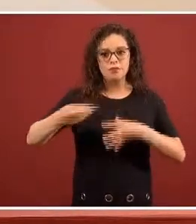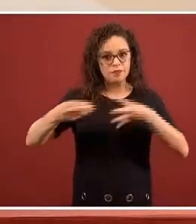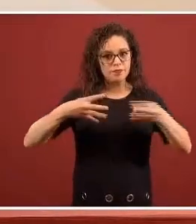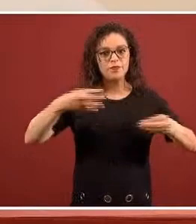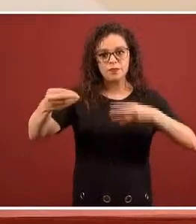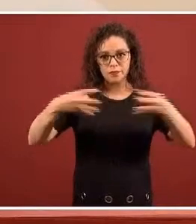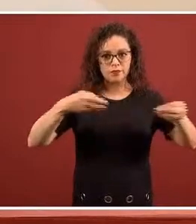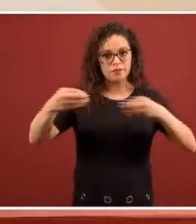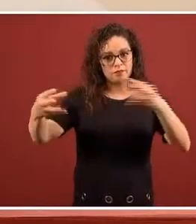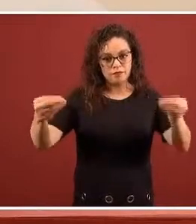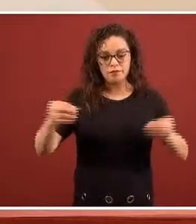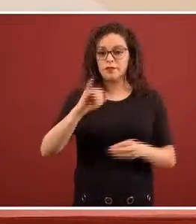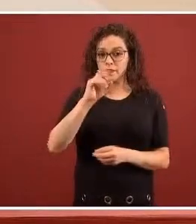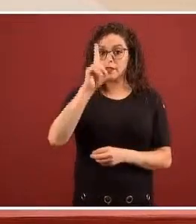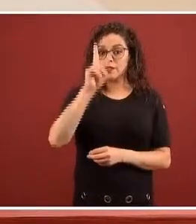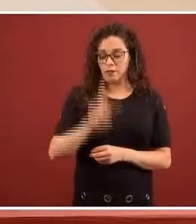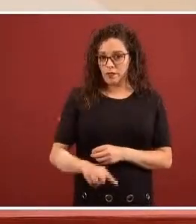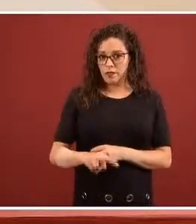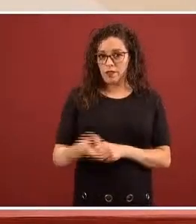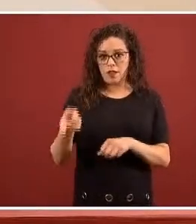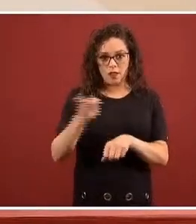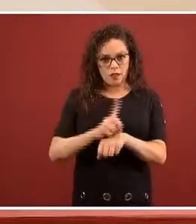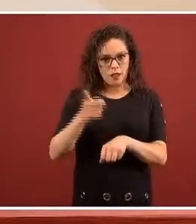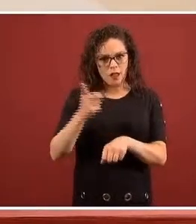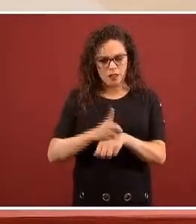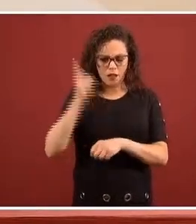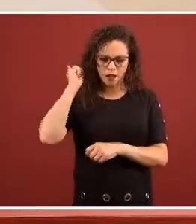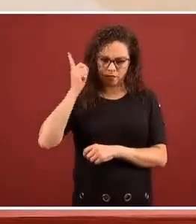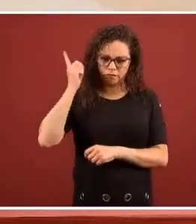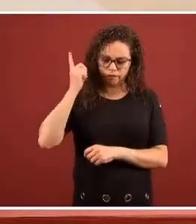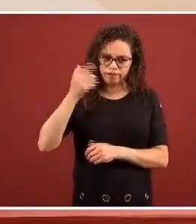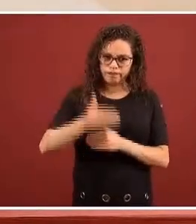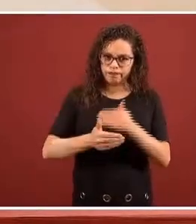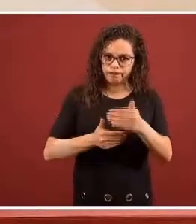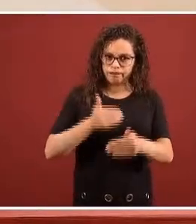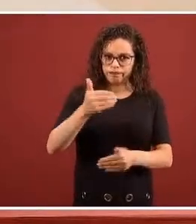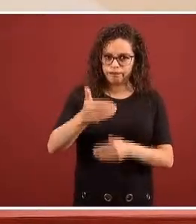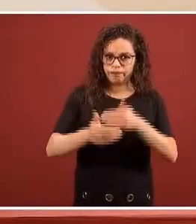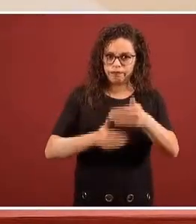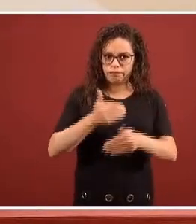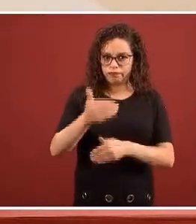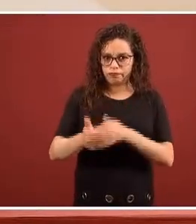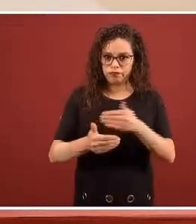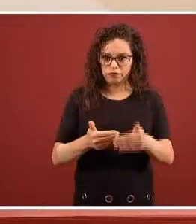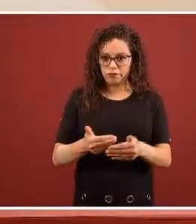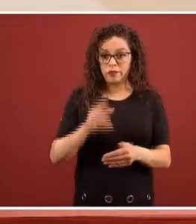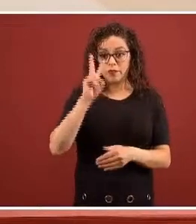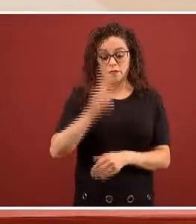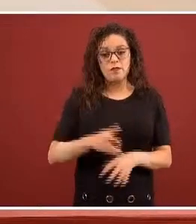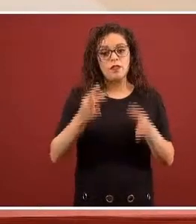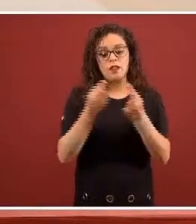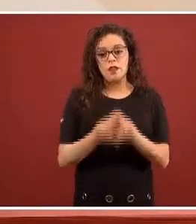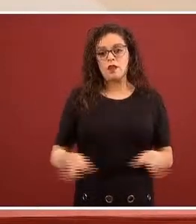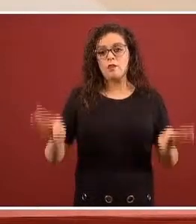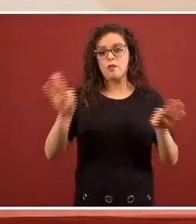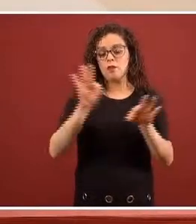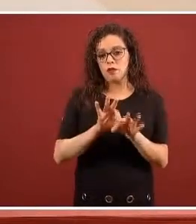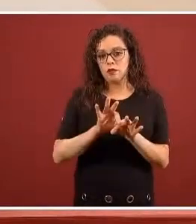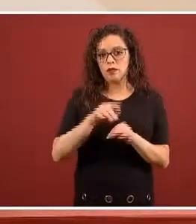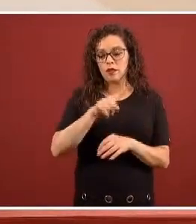conforme transcurren los días, como transcurren las semanas, la presión es importante en términos de las